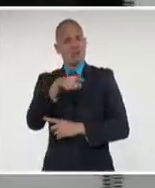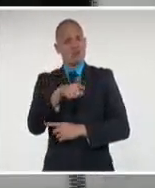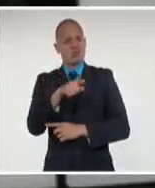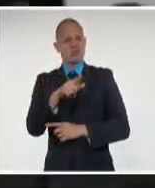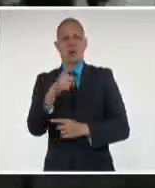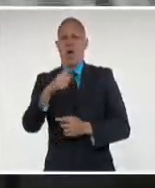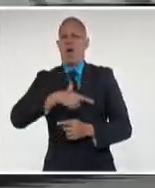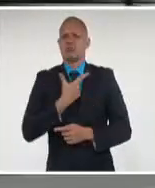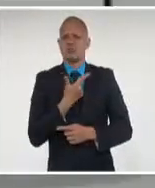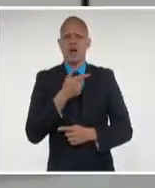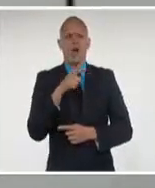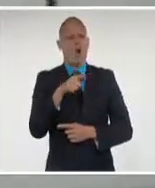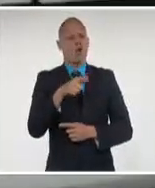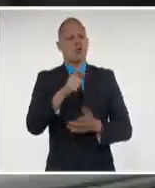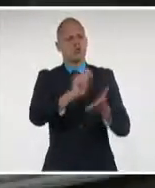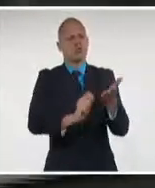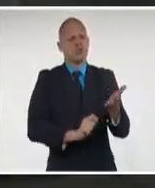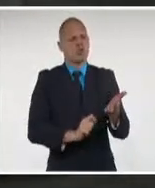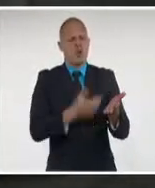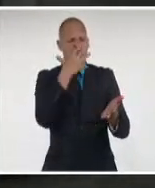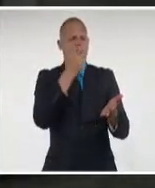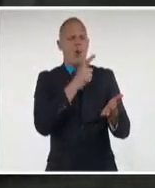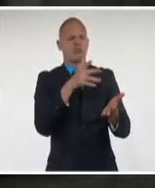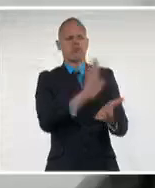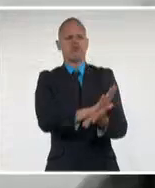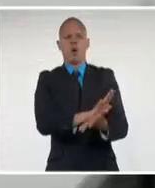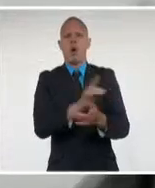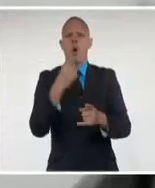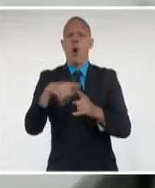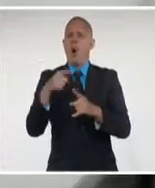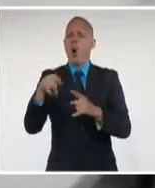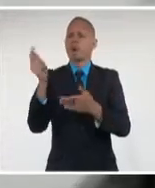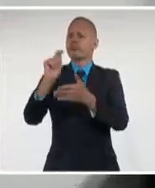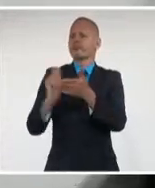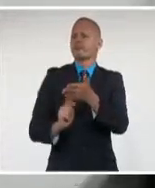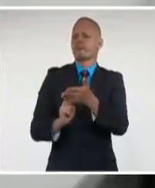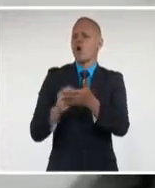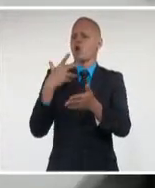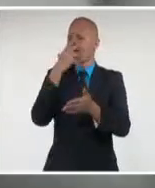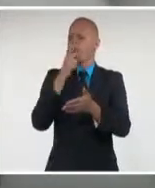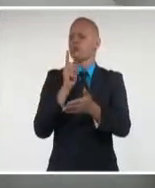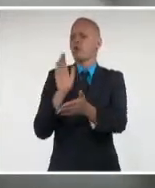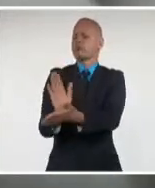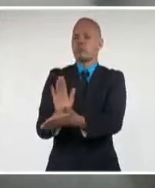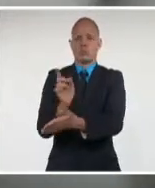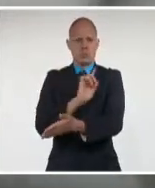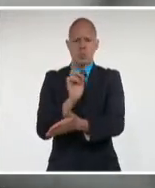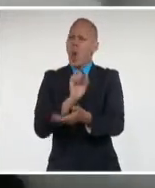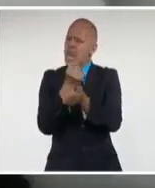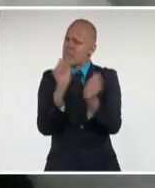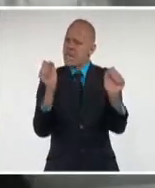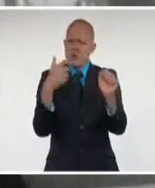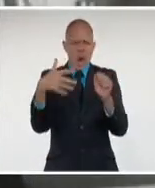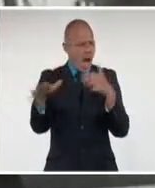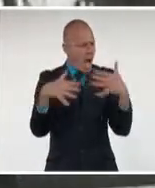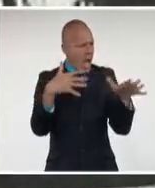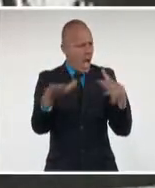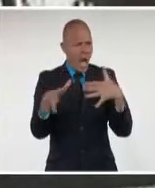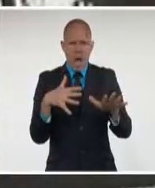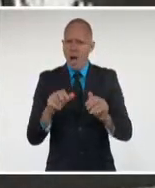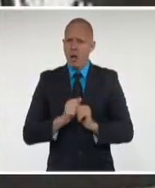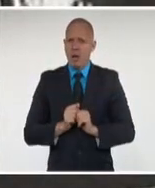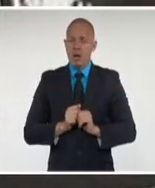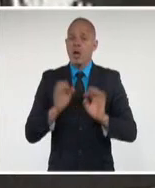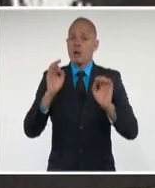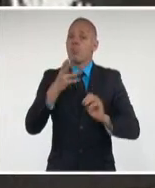cómo escribir, qué interpretar o qué reflejar visualmente. Para Fidel estaba claro también que